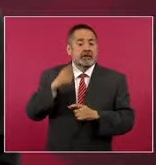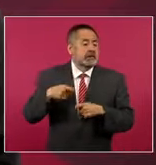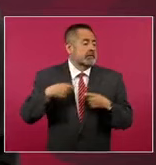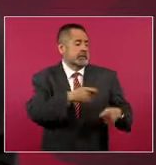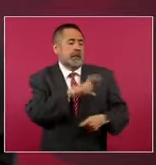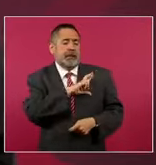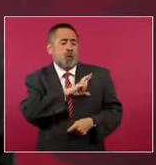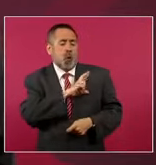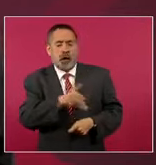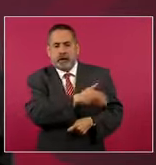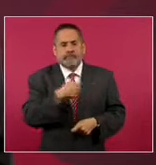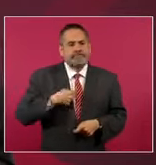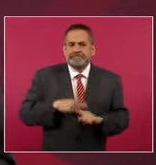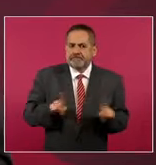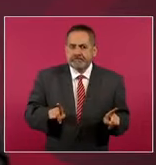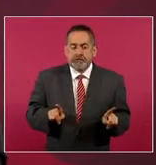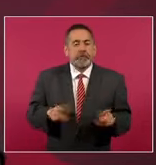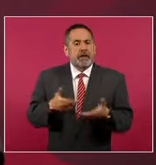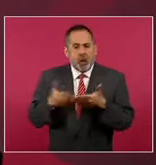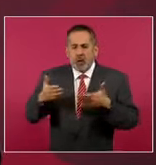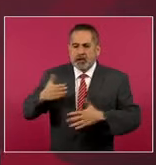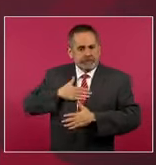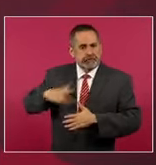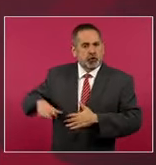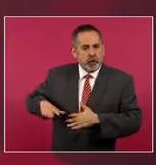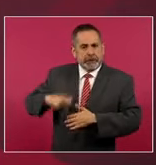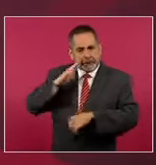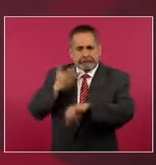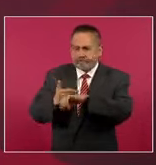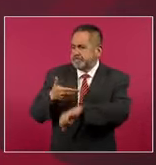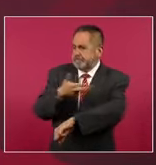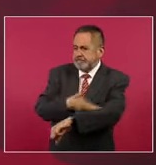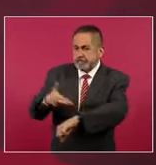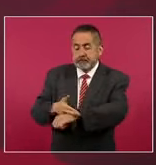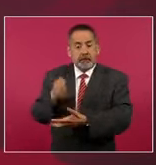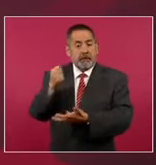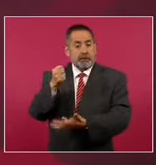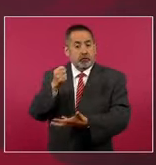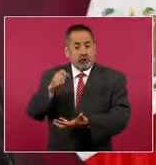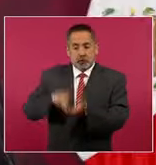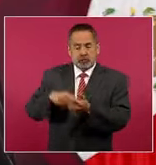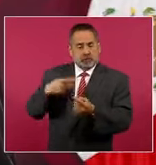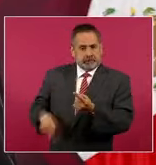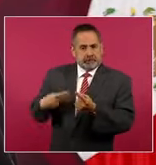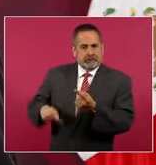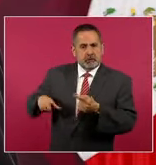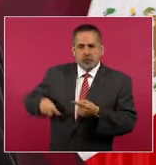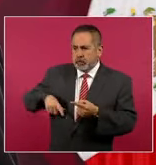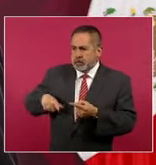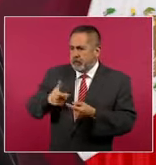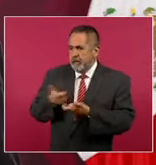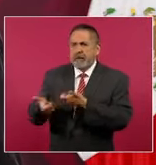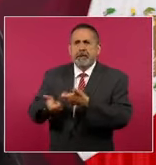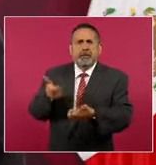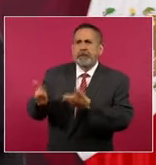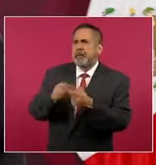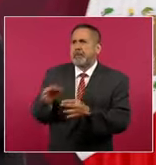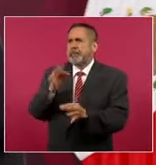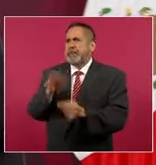ahora se realizan esas obras con presupuesto público. Por